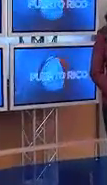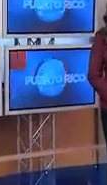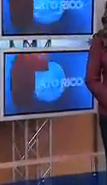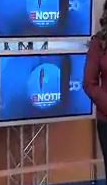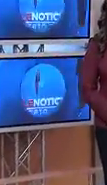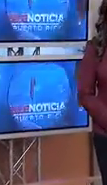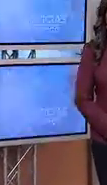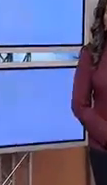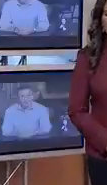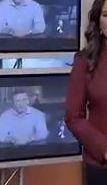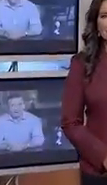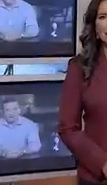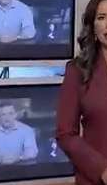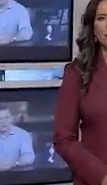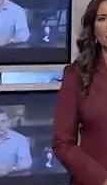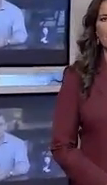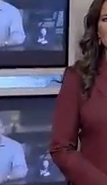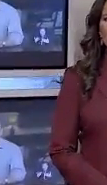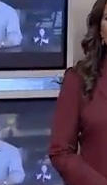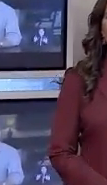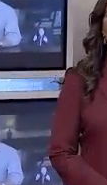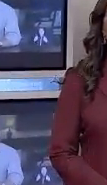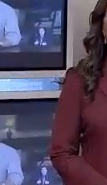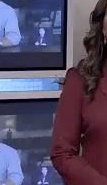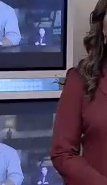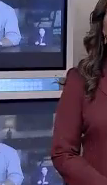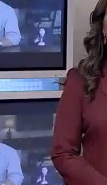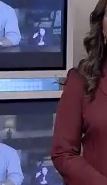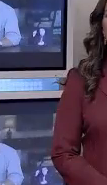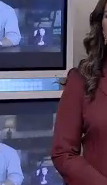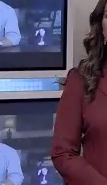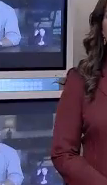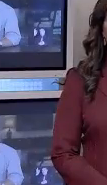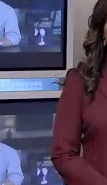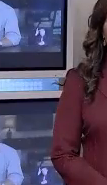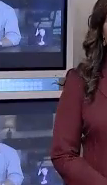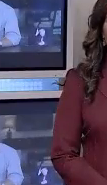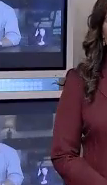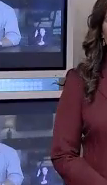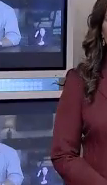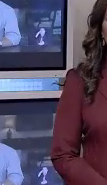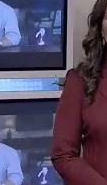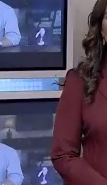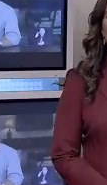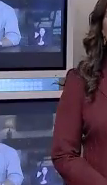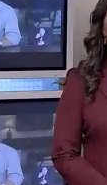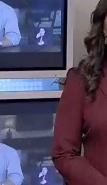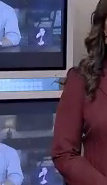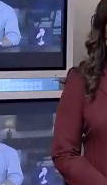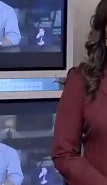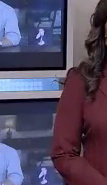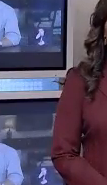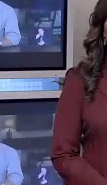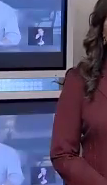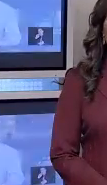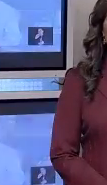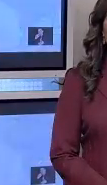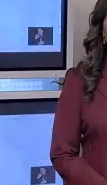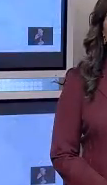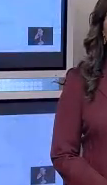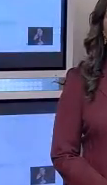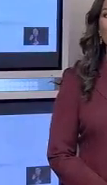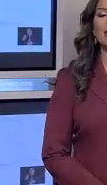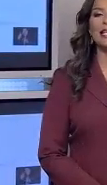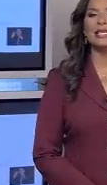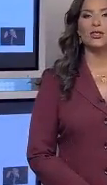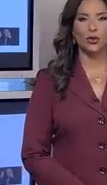tarde, el gobernador Alejandro García Padilla se dirigió al país. El tema, el plan de salud ante la crisis que se vive en el gobierno federal. Pasamos con Charito Fraticelli,